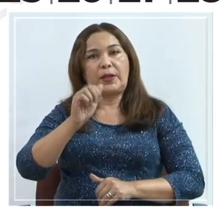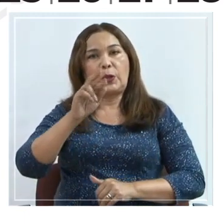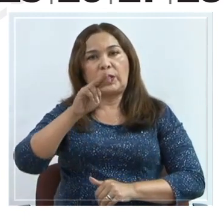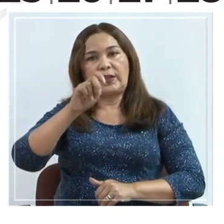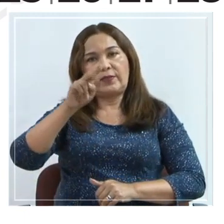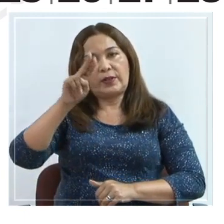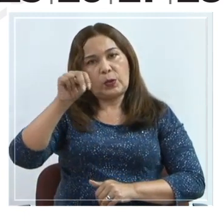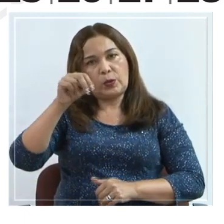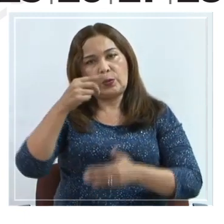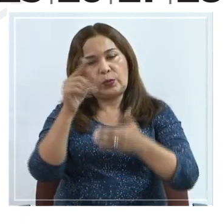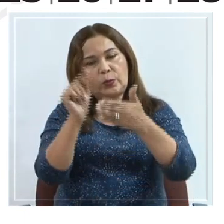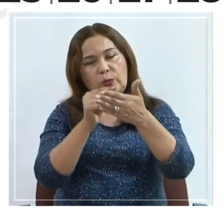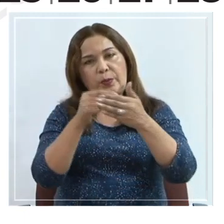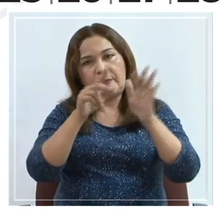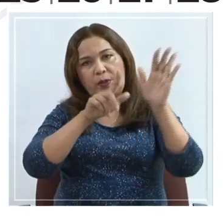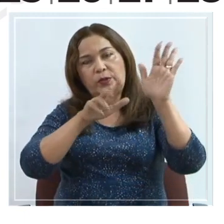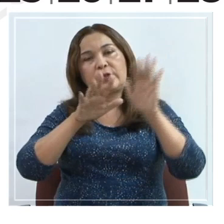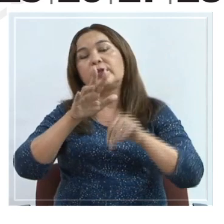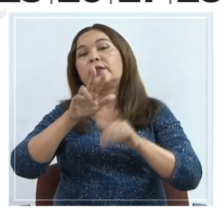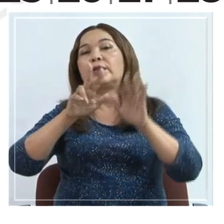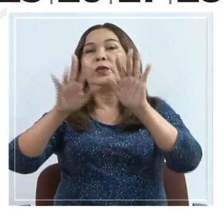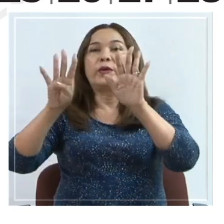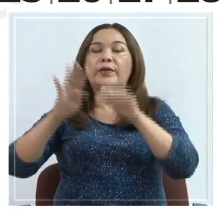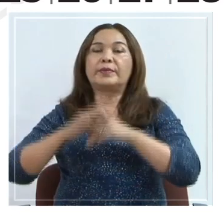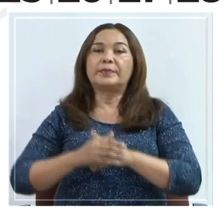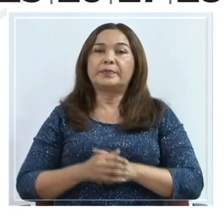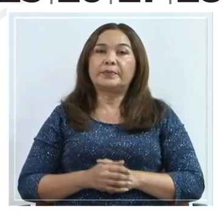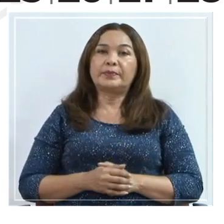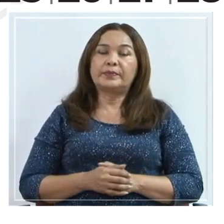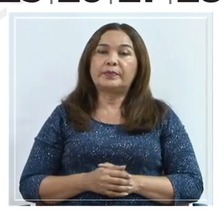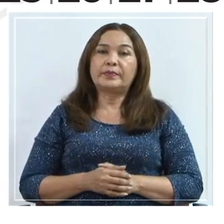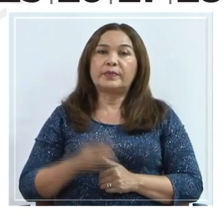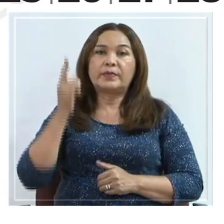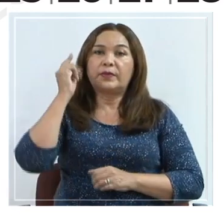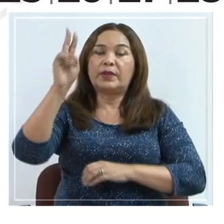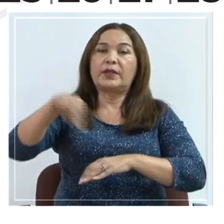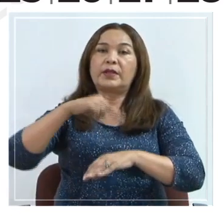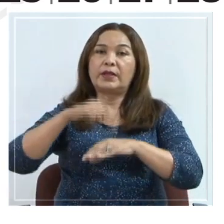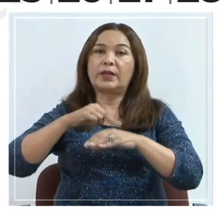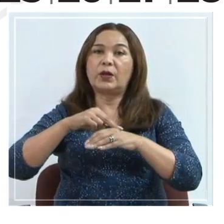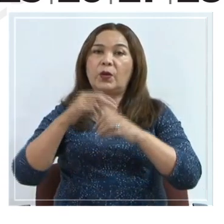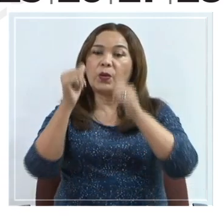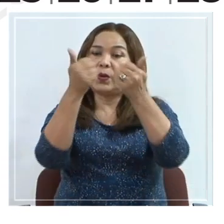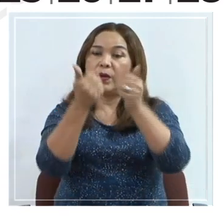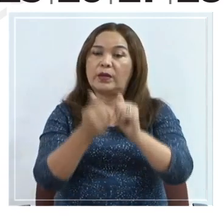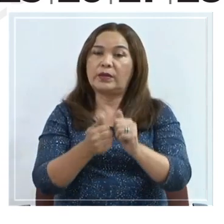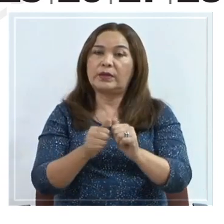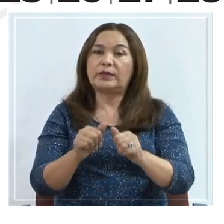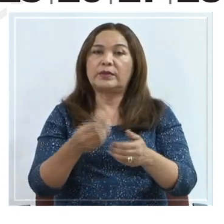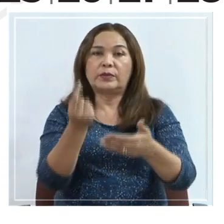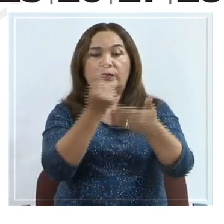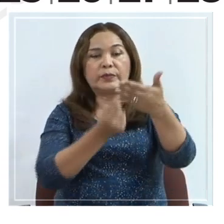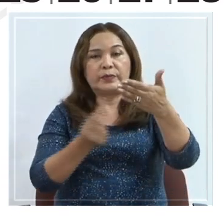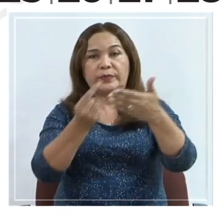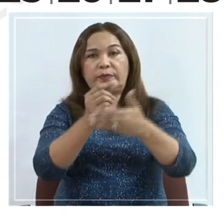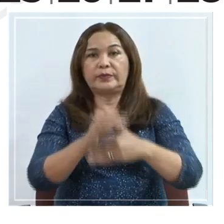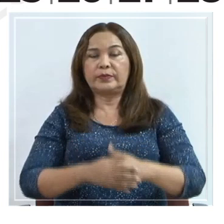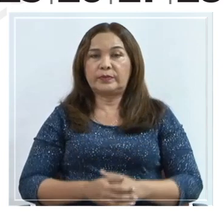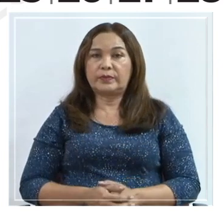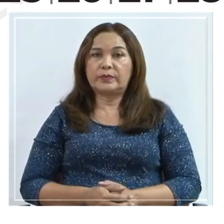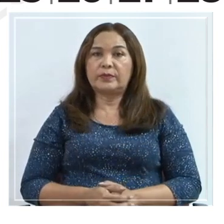armando reverón 1889 día nacional del artista plástico